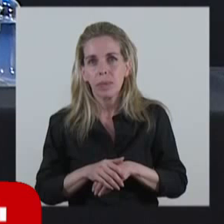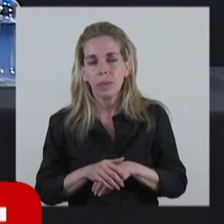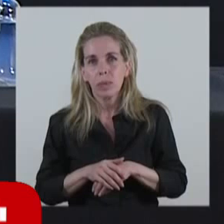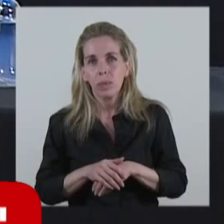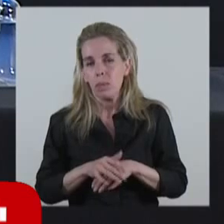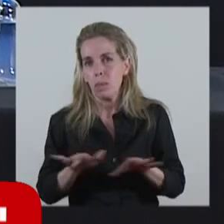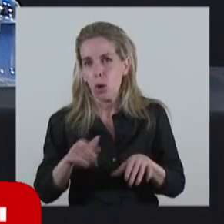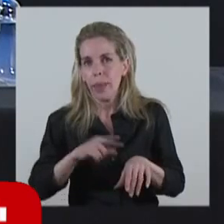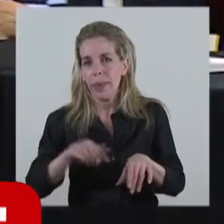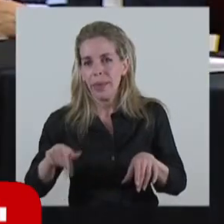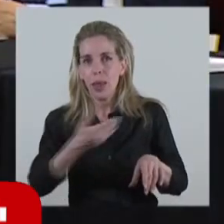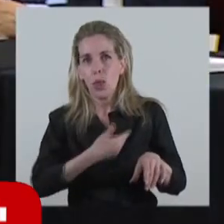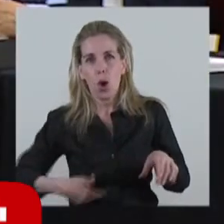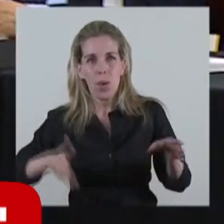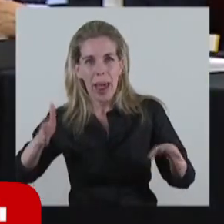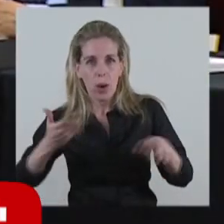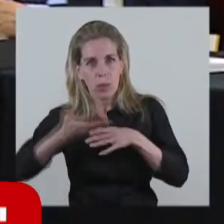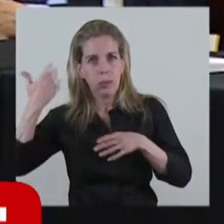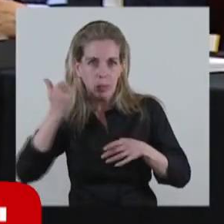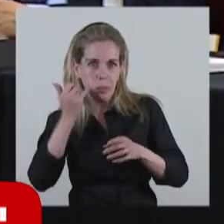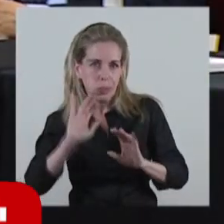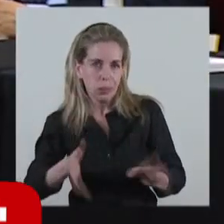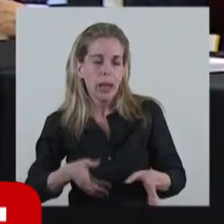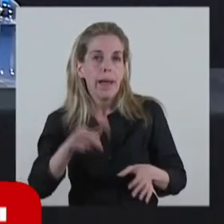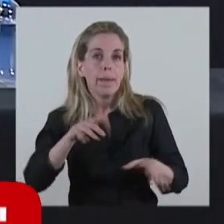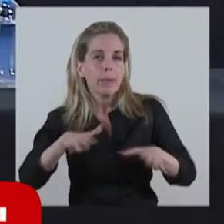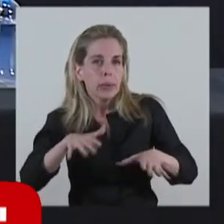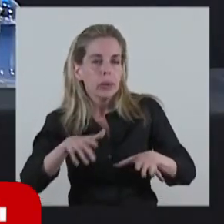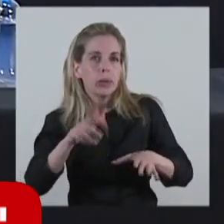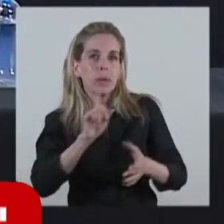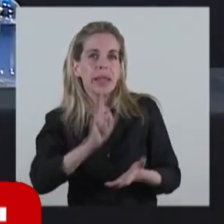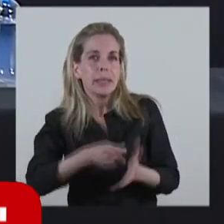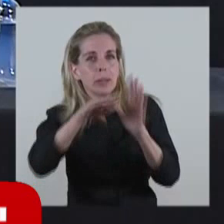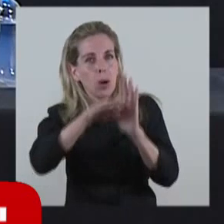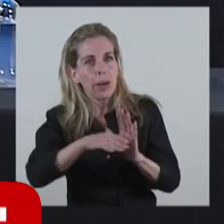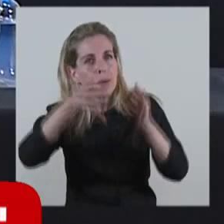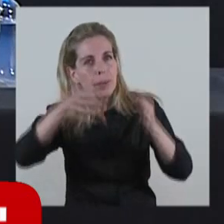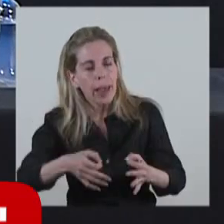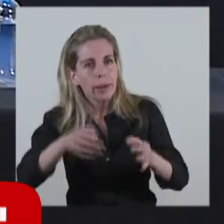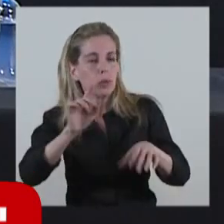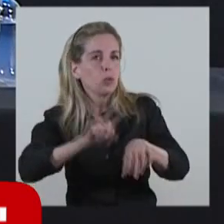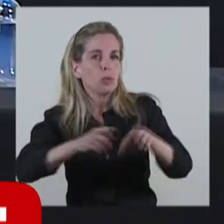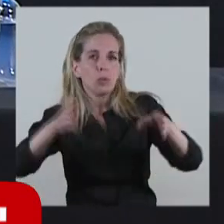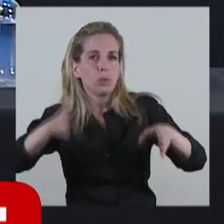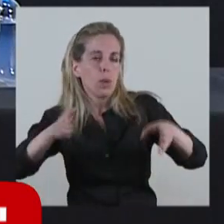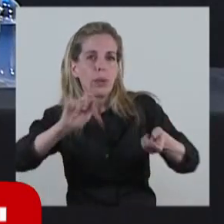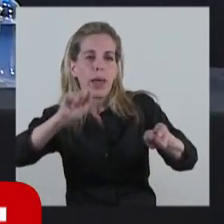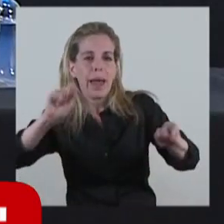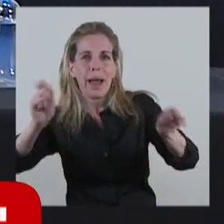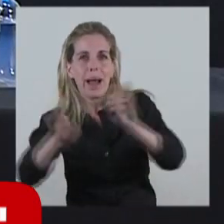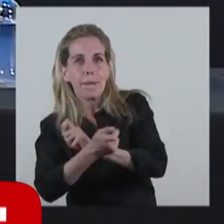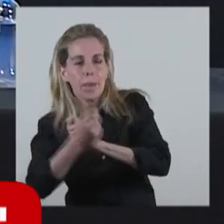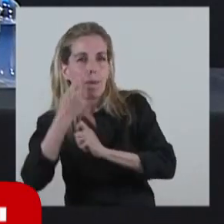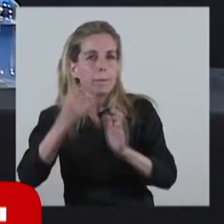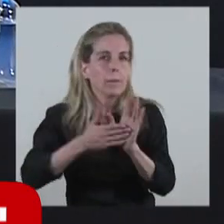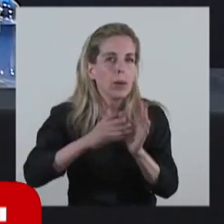a nuestro periodo de gobierno. Entonces, bueno, en un contexto en el cual se tomaron medidas que son medidas de transición y que son